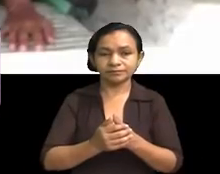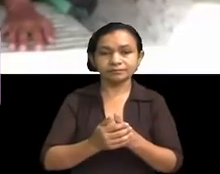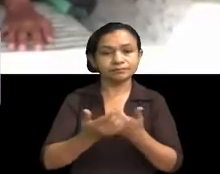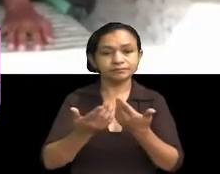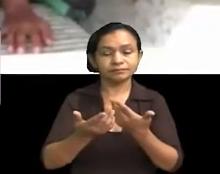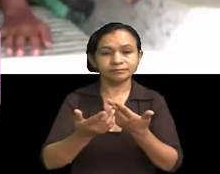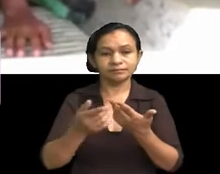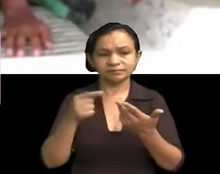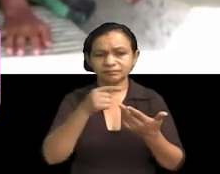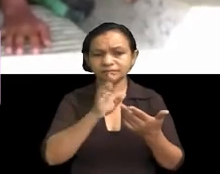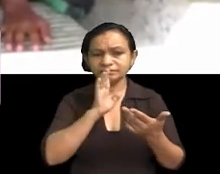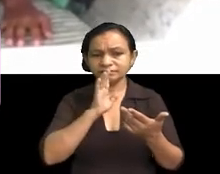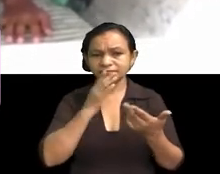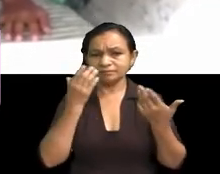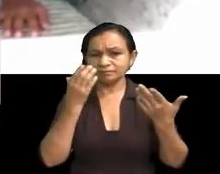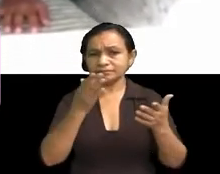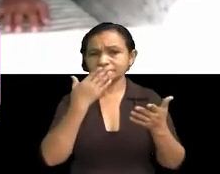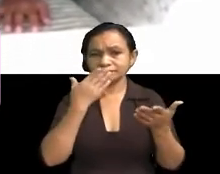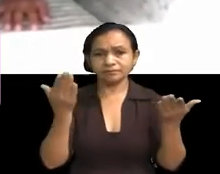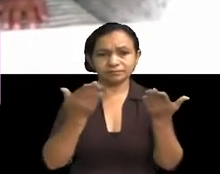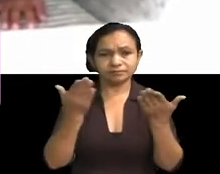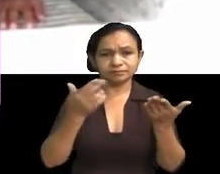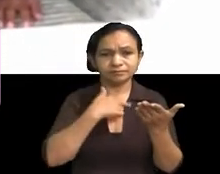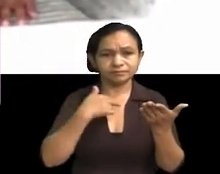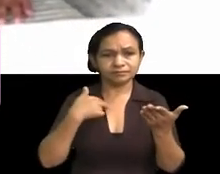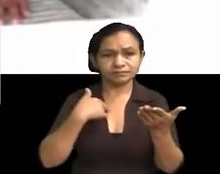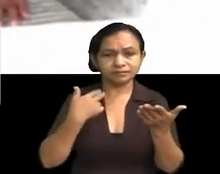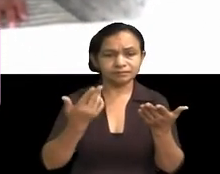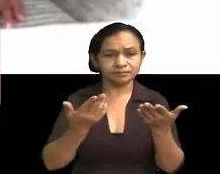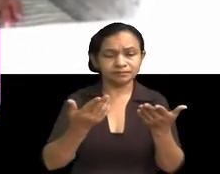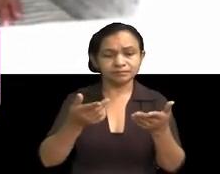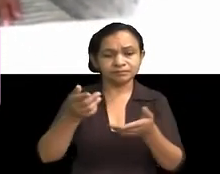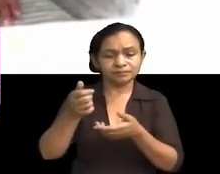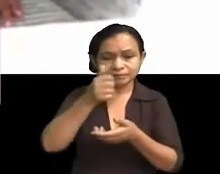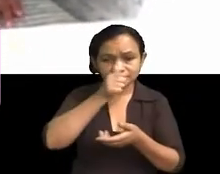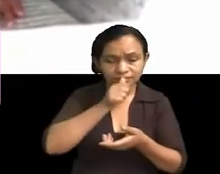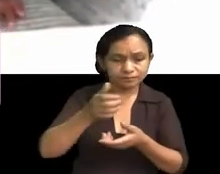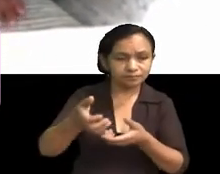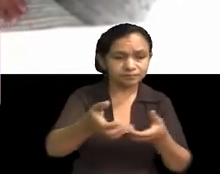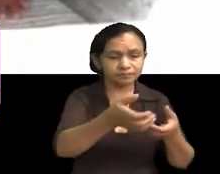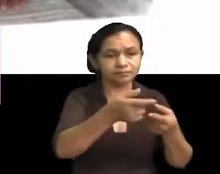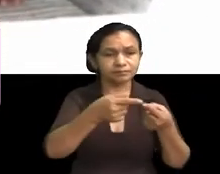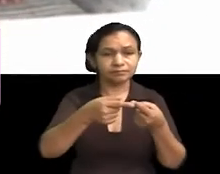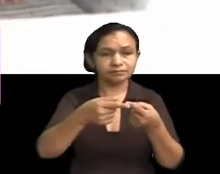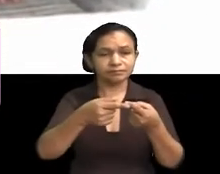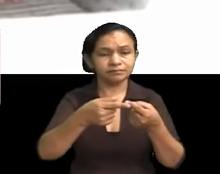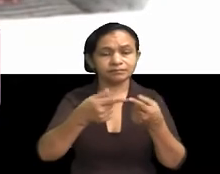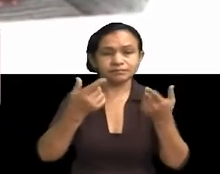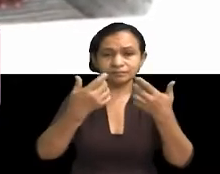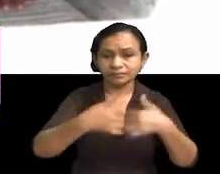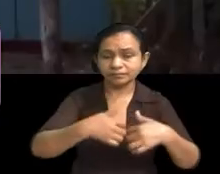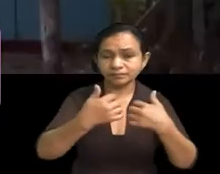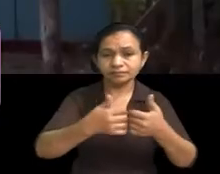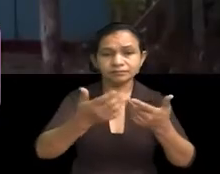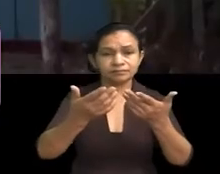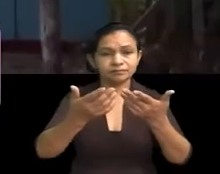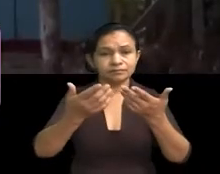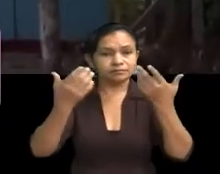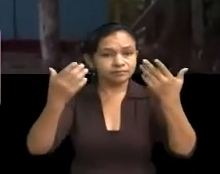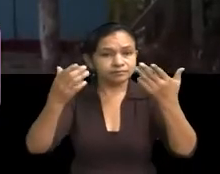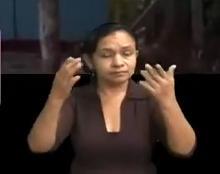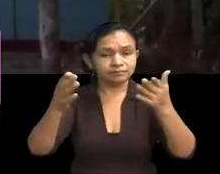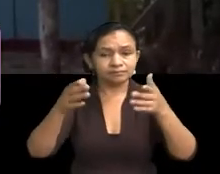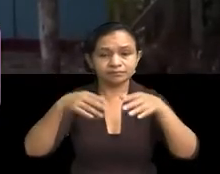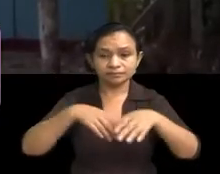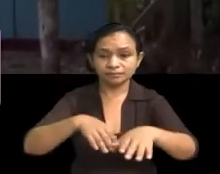cuerdo. Porque claro, ¿cómo va a sembrar? ¿Cómo vamos a hablar de sistema de riego? ¿Cómo vamos a hablar de instalación de empresas? ¿Cómo vamos a hablar de potenciación de las